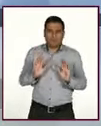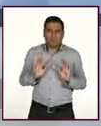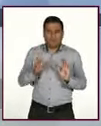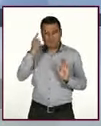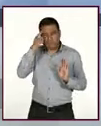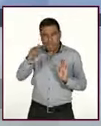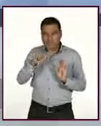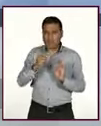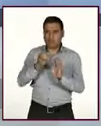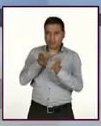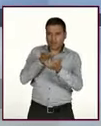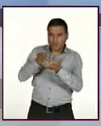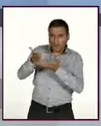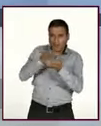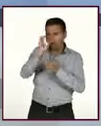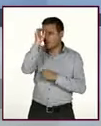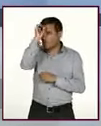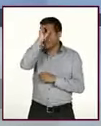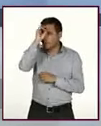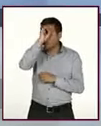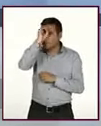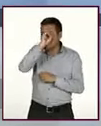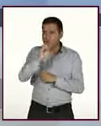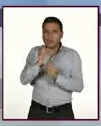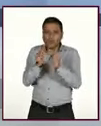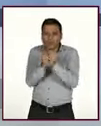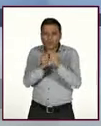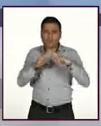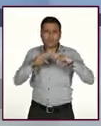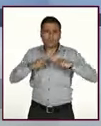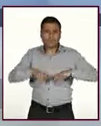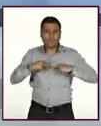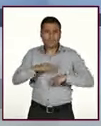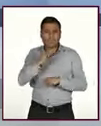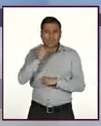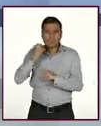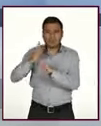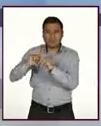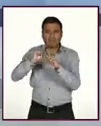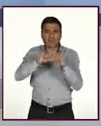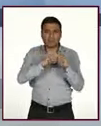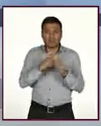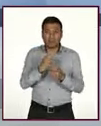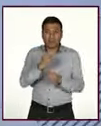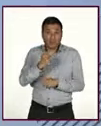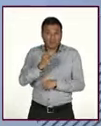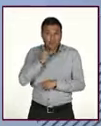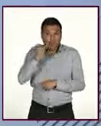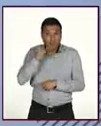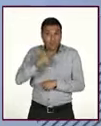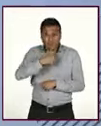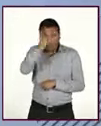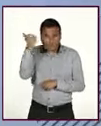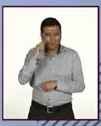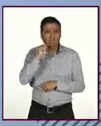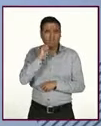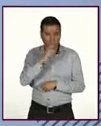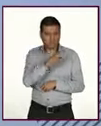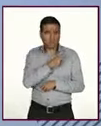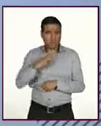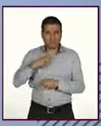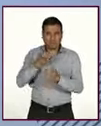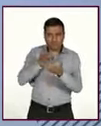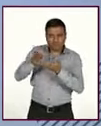compartición de ideas, compartir ideas con diferentes personas, no importa que tú no hables la misma lengua, ¿no? Y